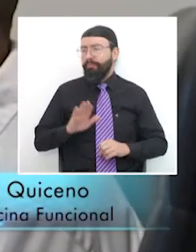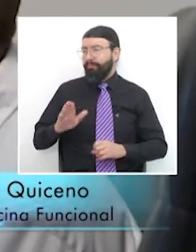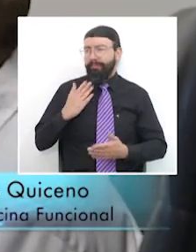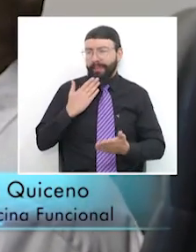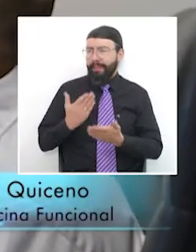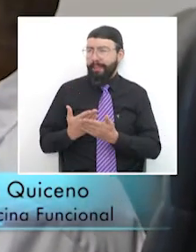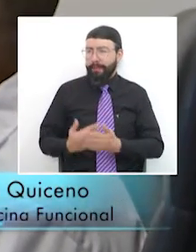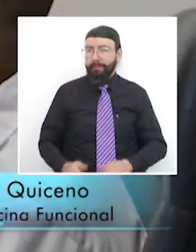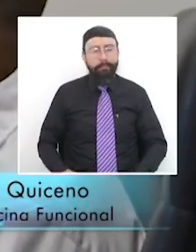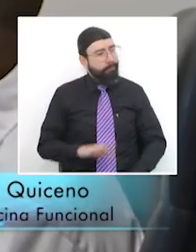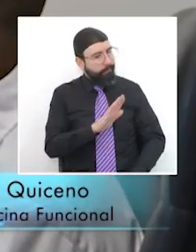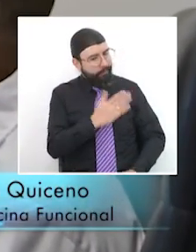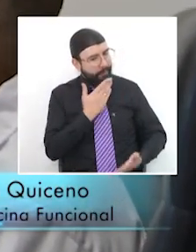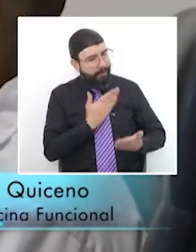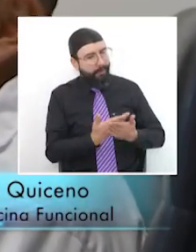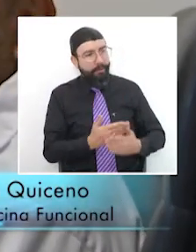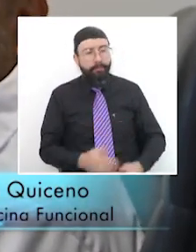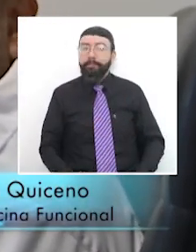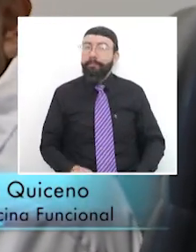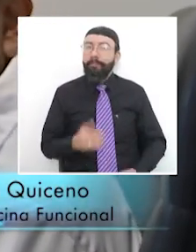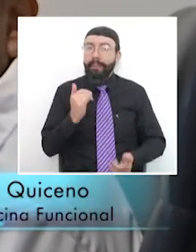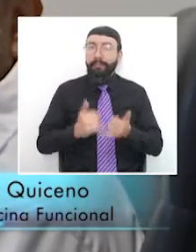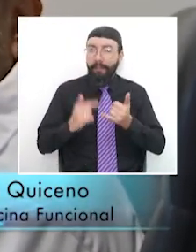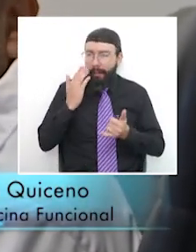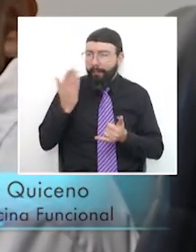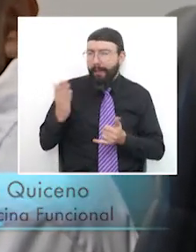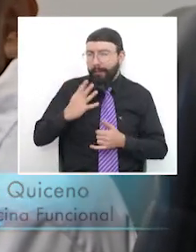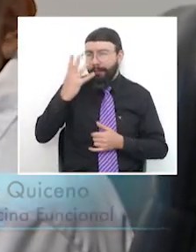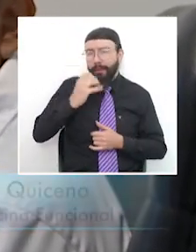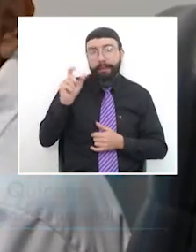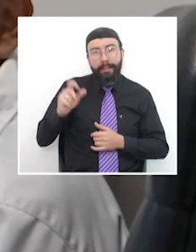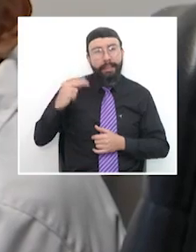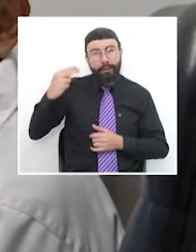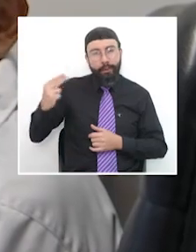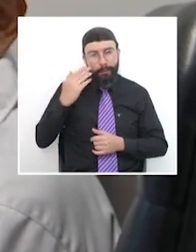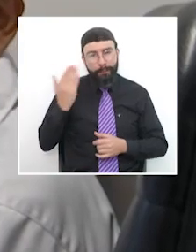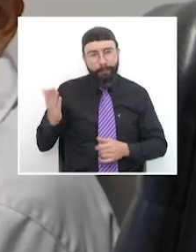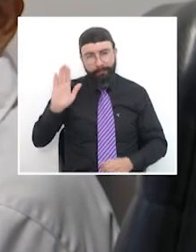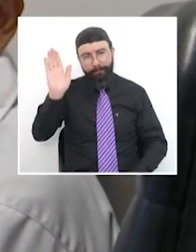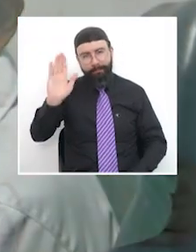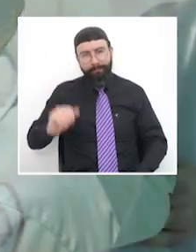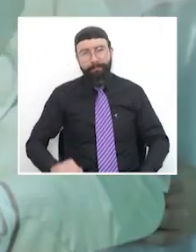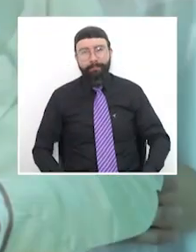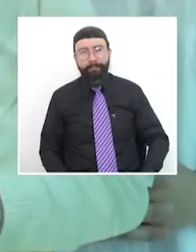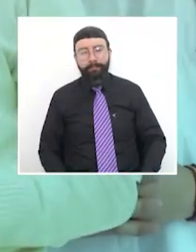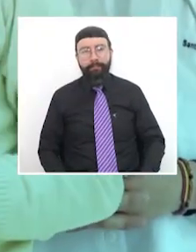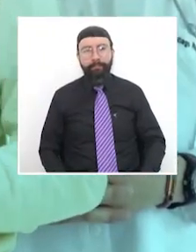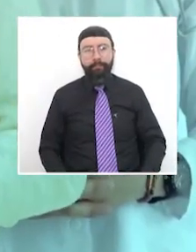gracias. Muchas gracias, doctor. Ahí los despedimos con esa nota tan linda de la historia de Mauricio. Gracias.